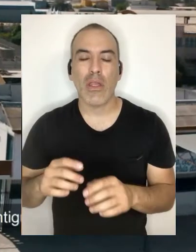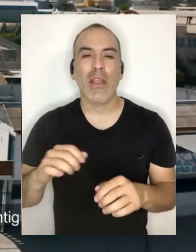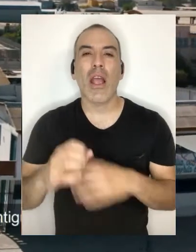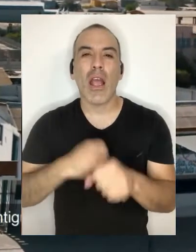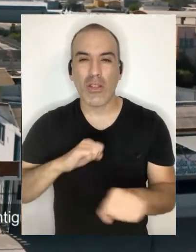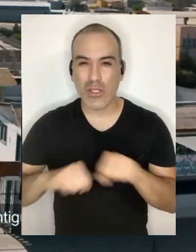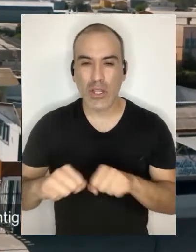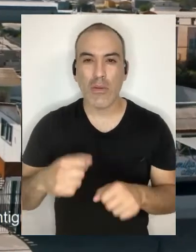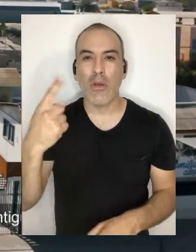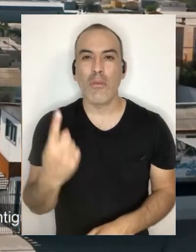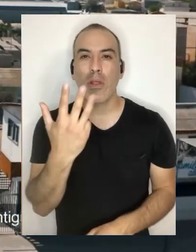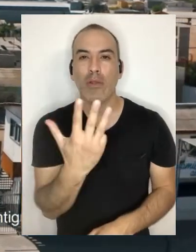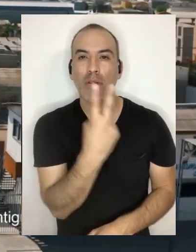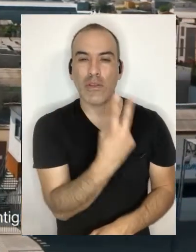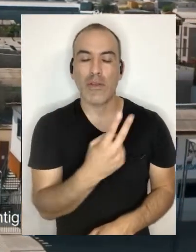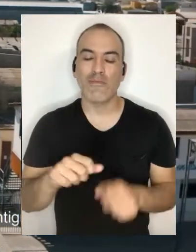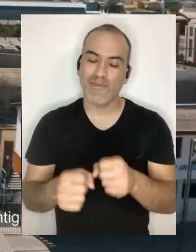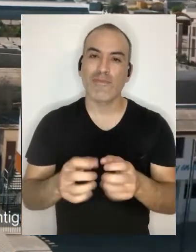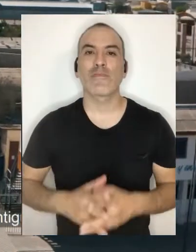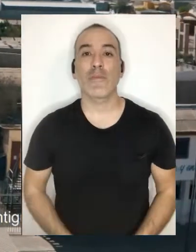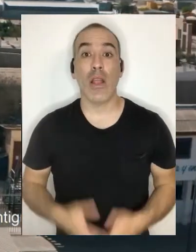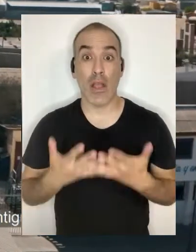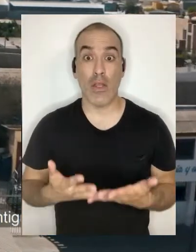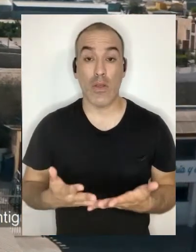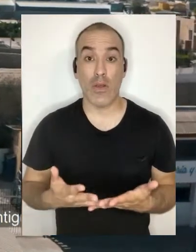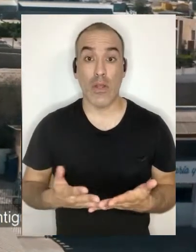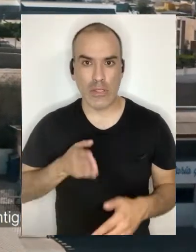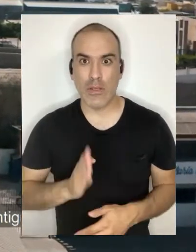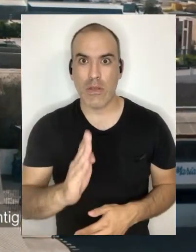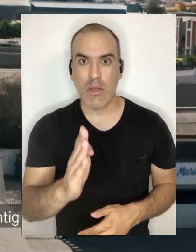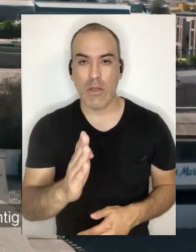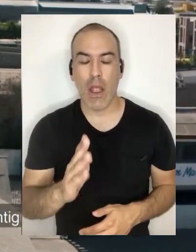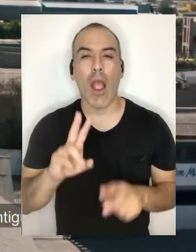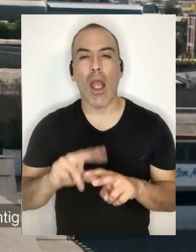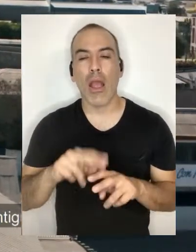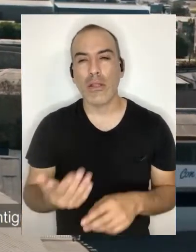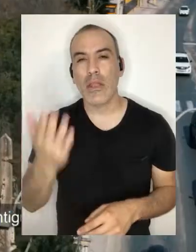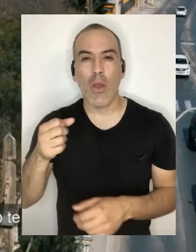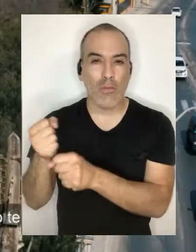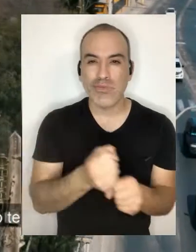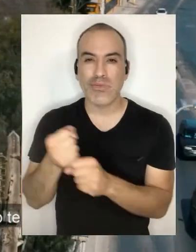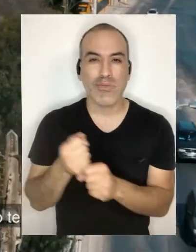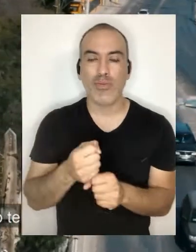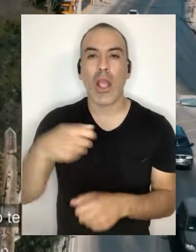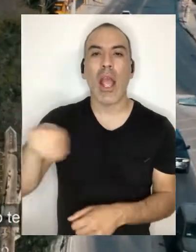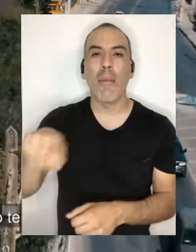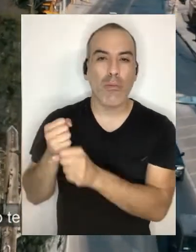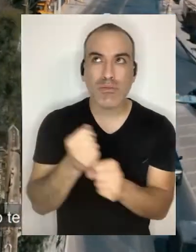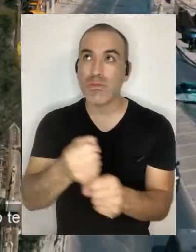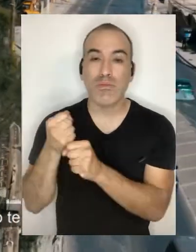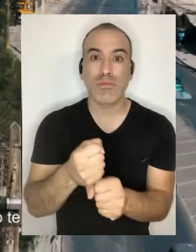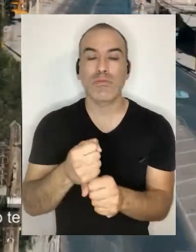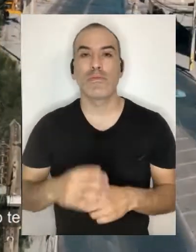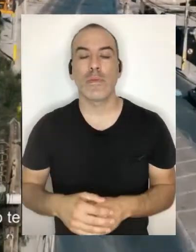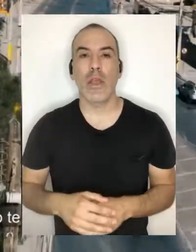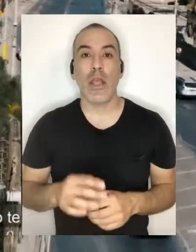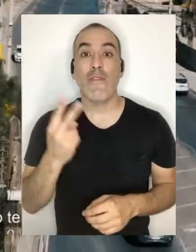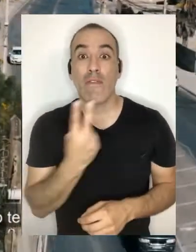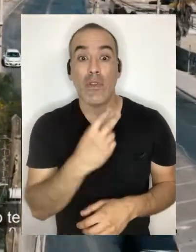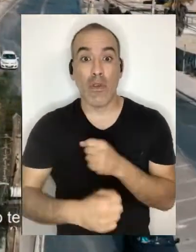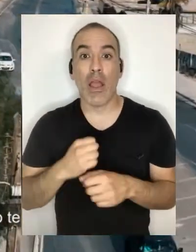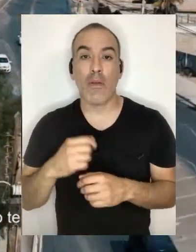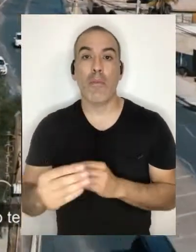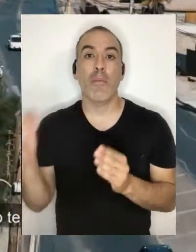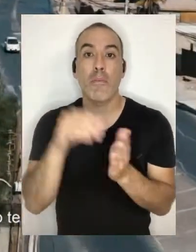año 1922, hoy mantiene en pie su antiguo campanario. Tendría que pasar otros 22